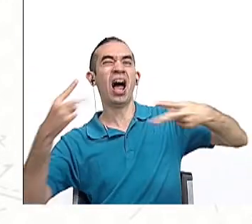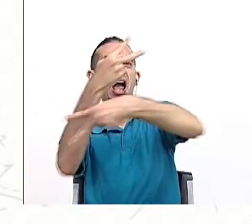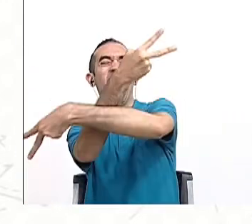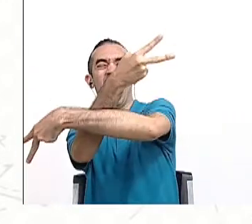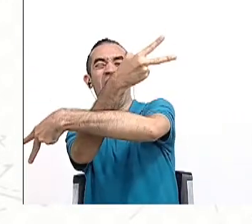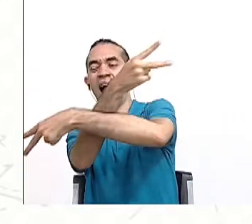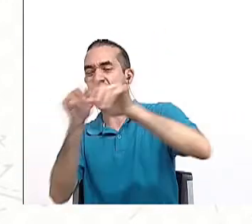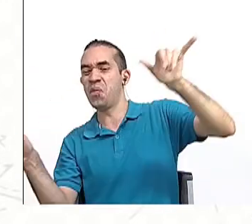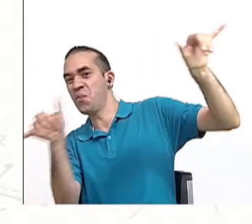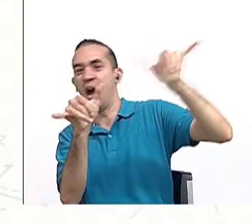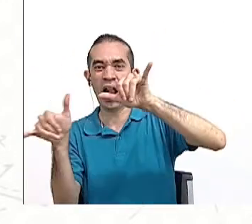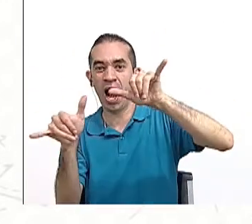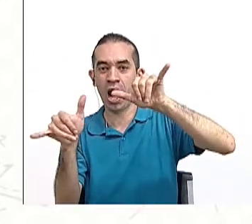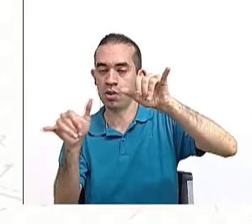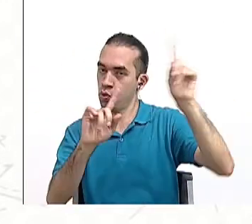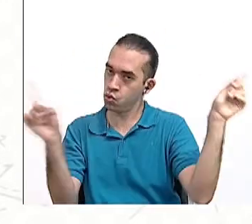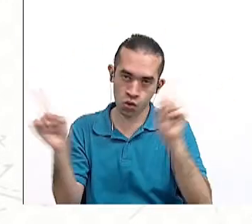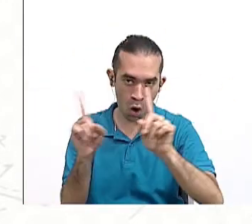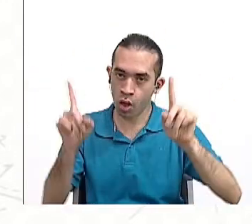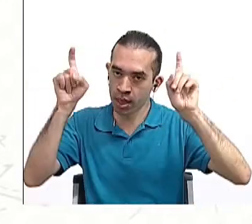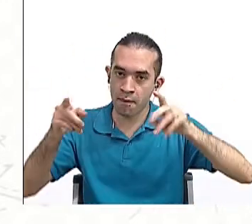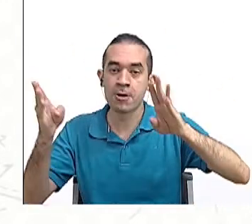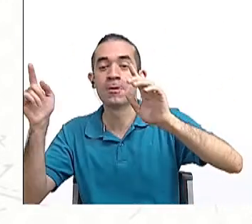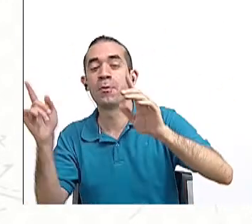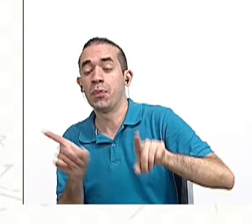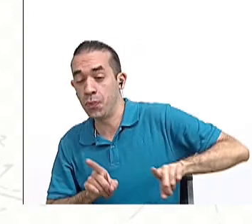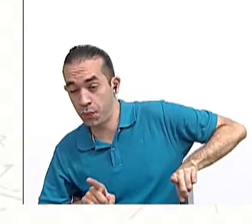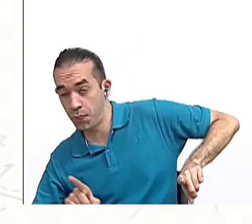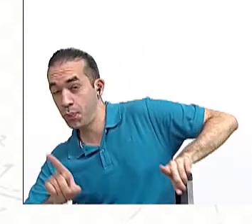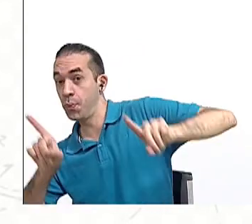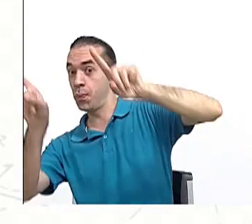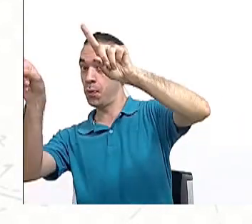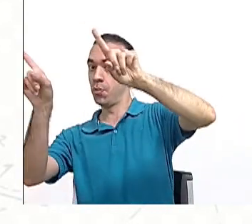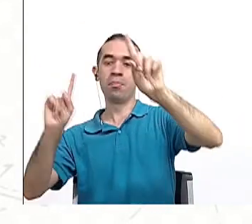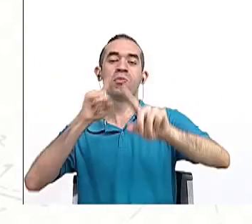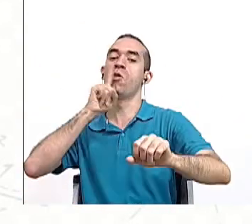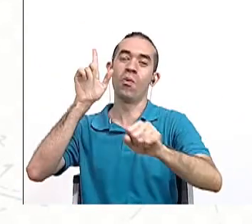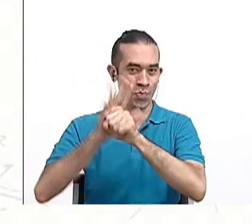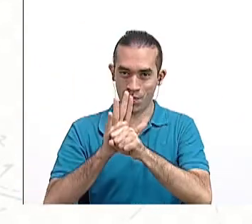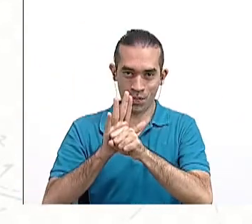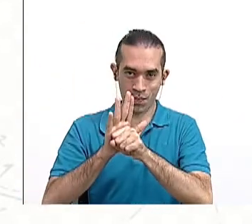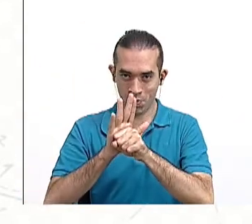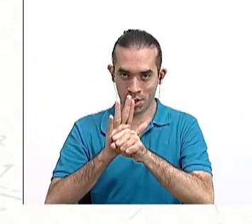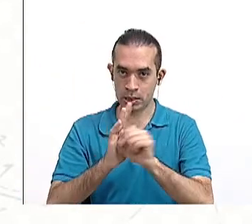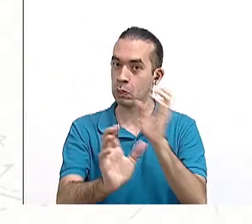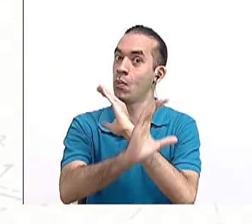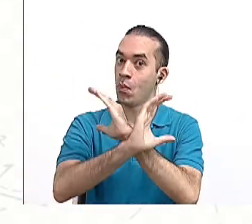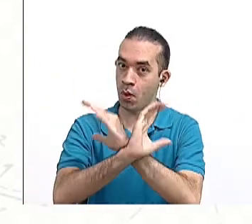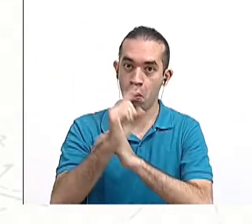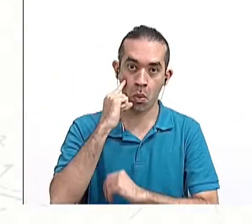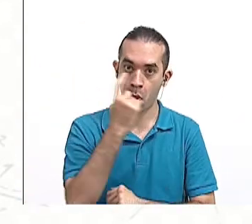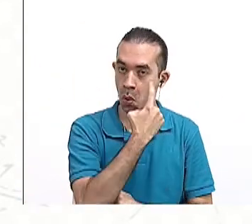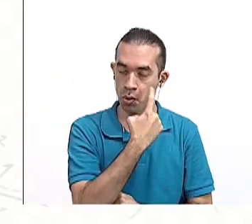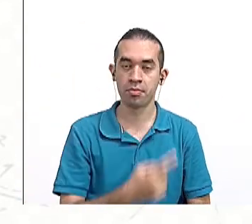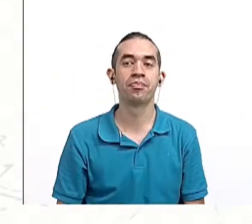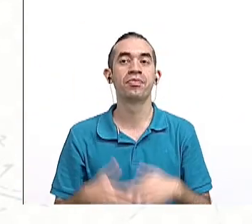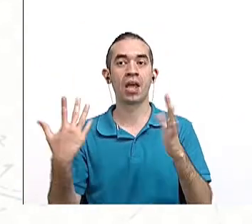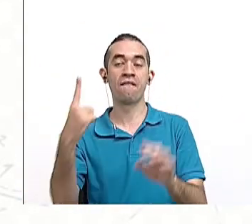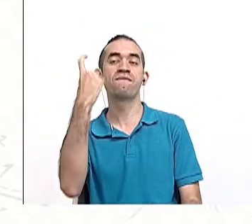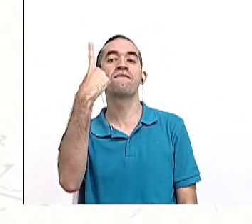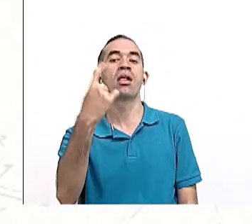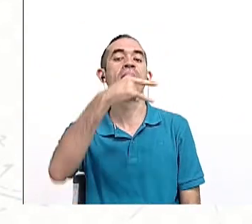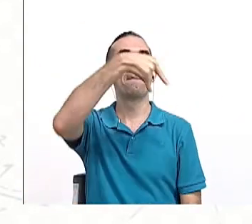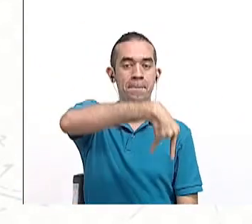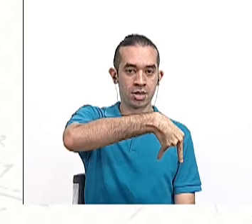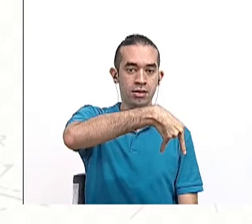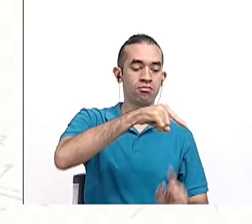pero vamos muy bien determinemos ahora lo que es el valor de e pero vean